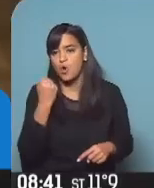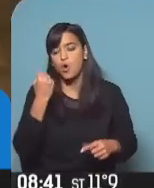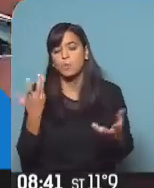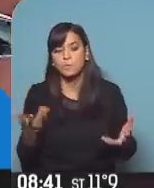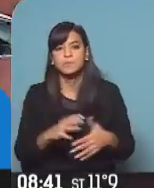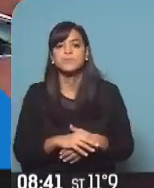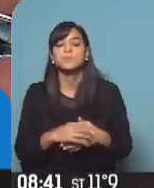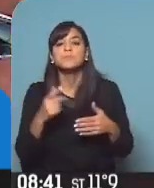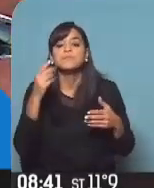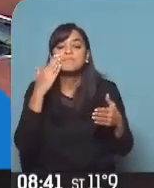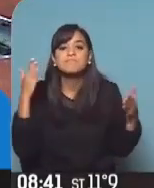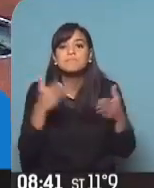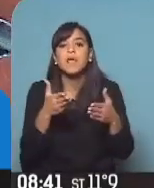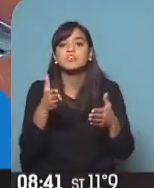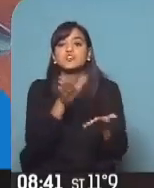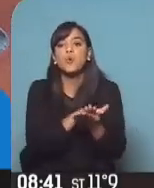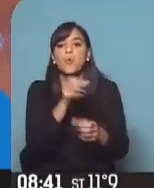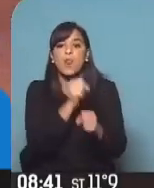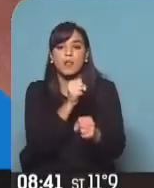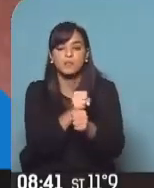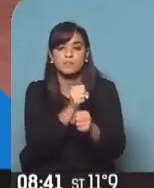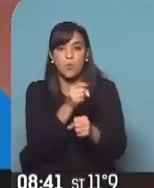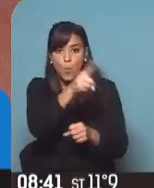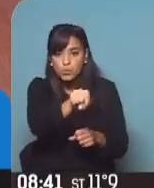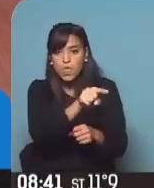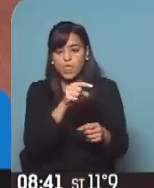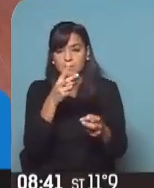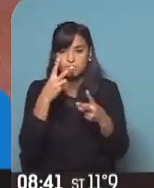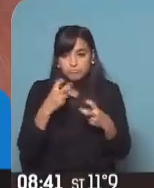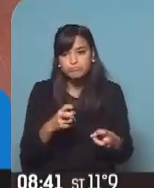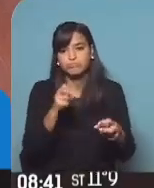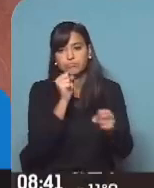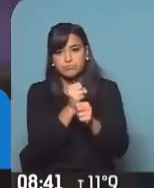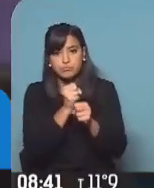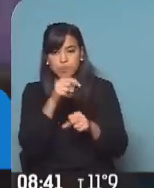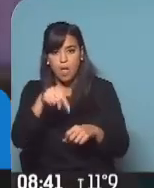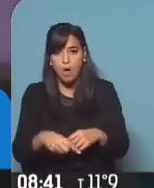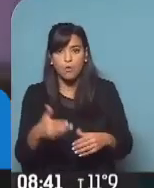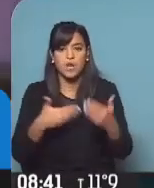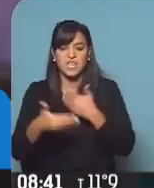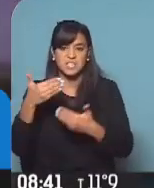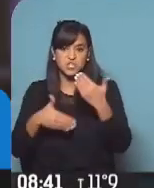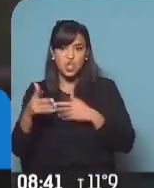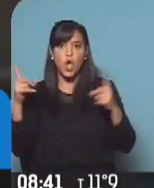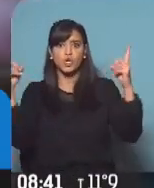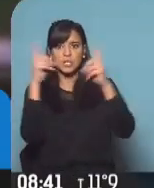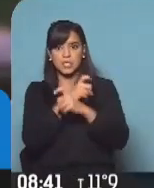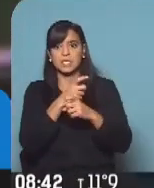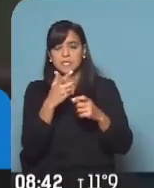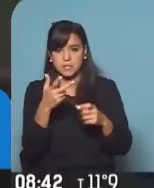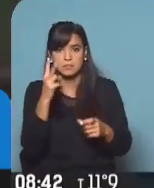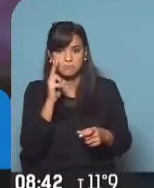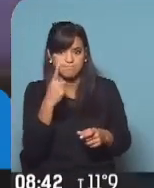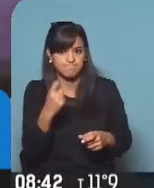qué perspectivas hay en lo laboral en base a el trabajo que ustedes vienen realizando venimos de una recesión una crisis que se siente por supuesto